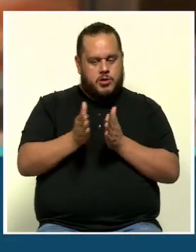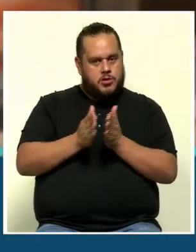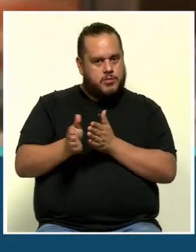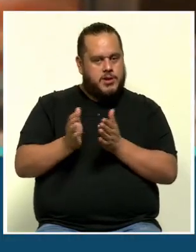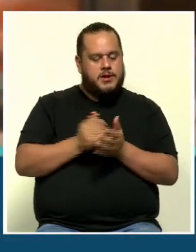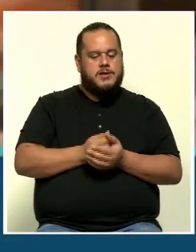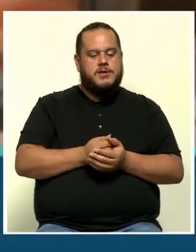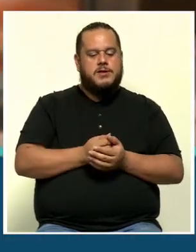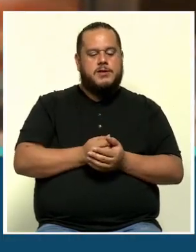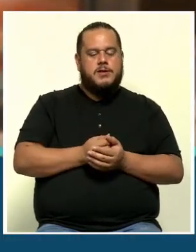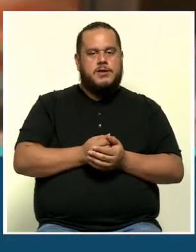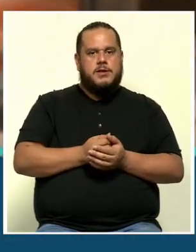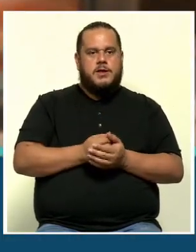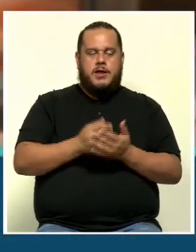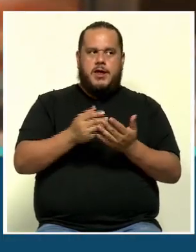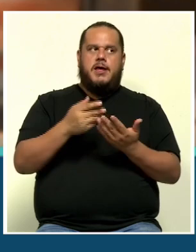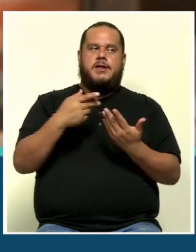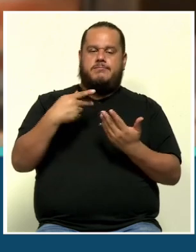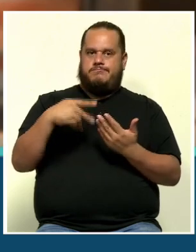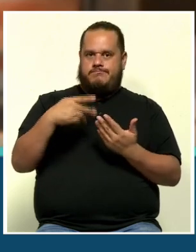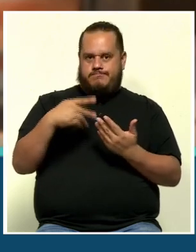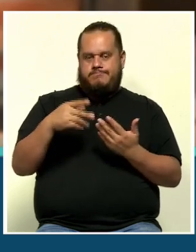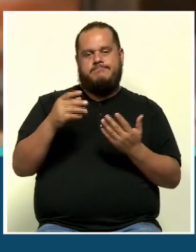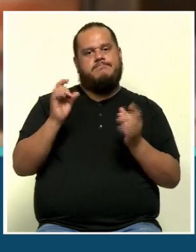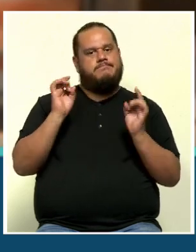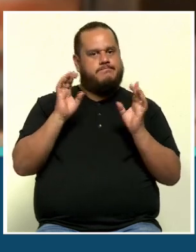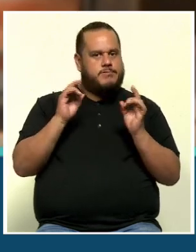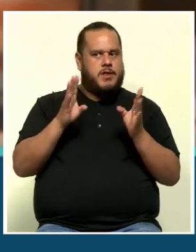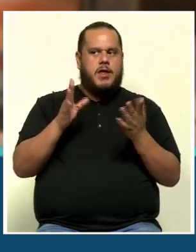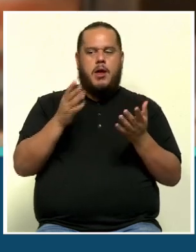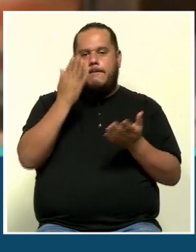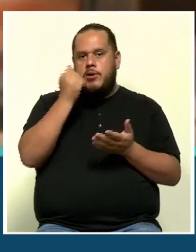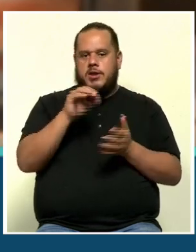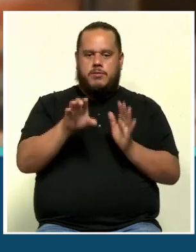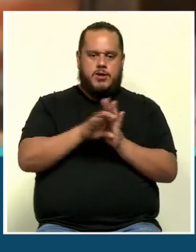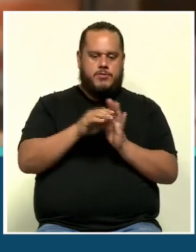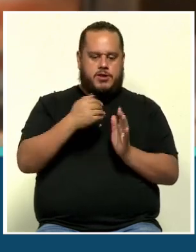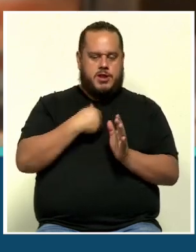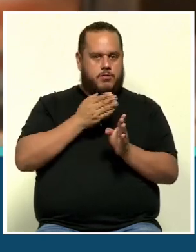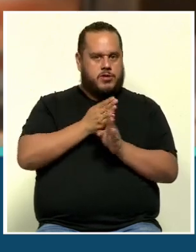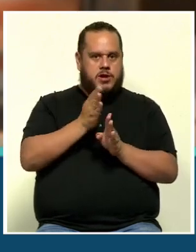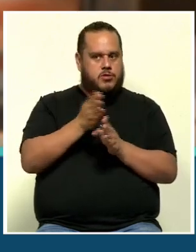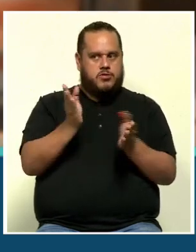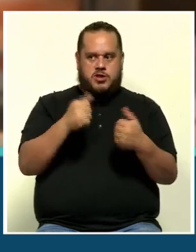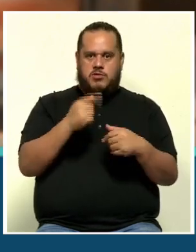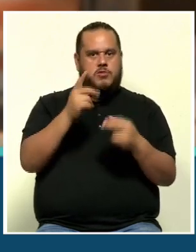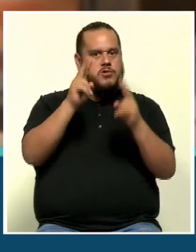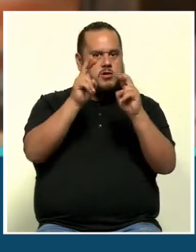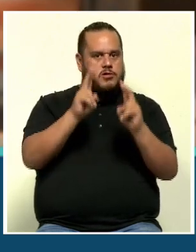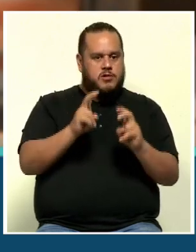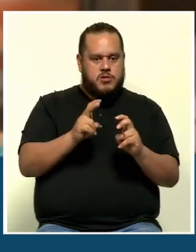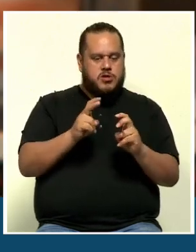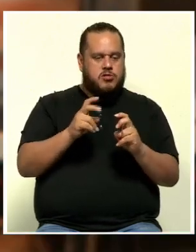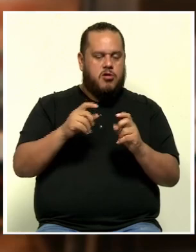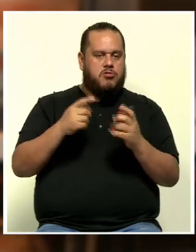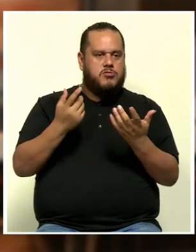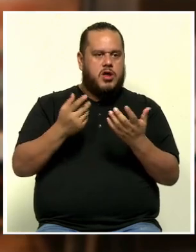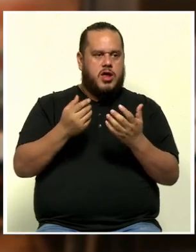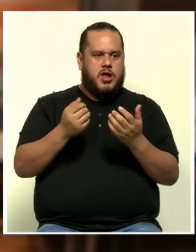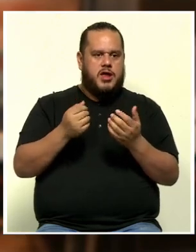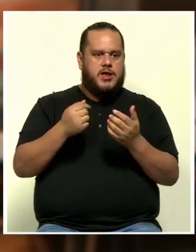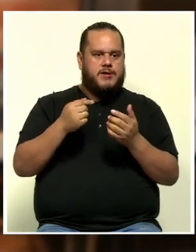digamos, es grave en el sentido de que cuando tenemos carreras donde no hay una revisión constante de